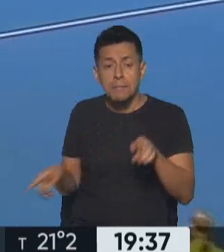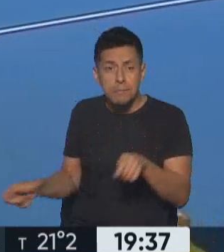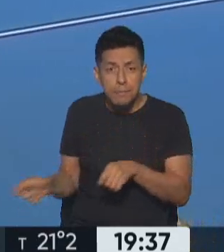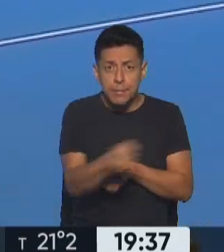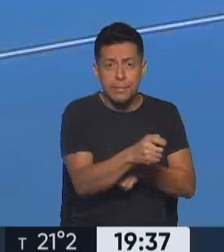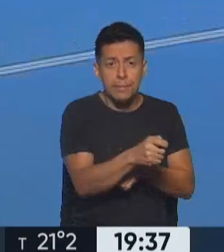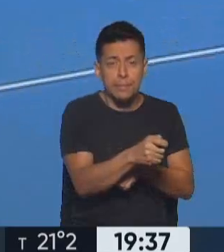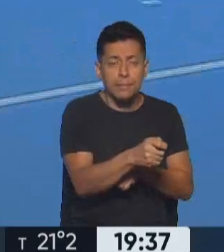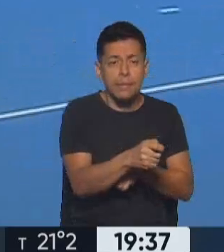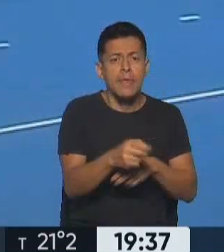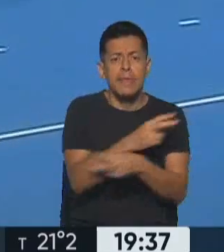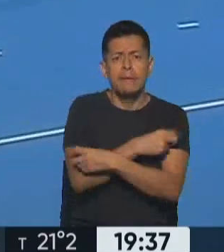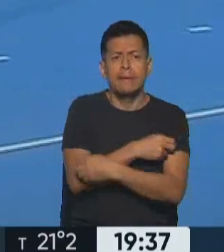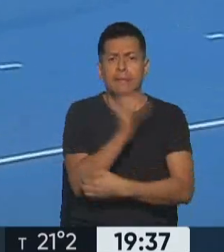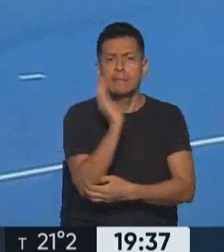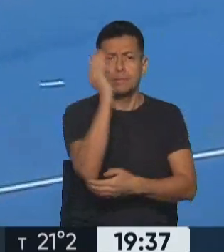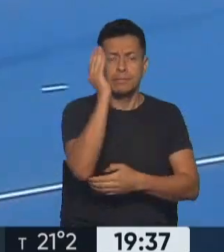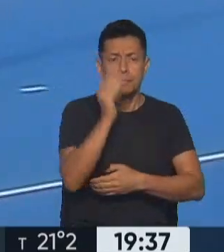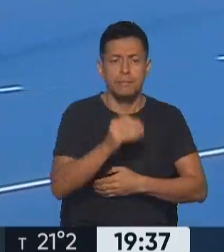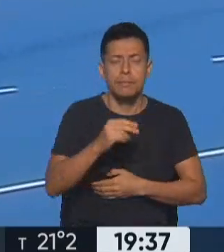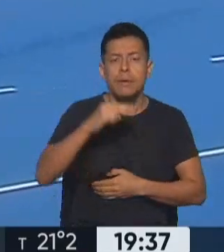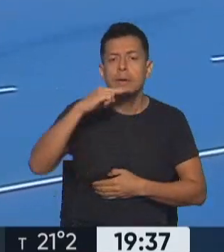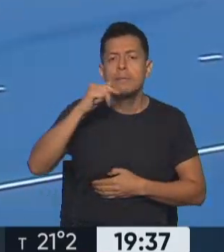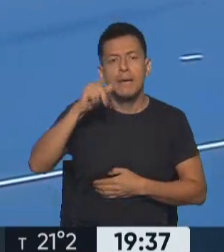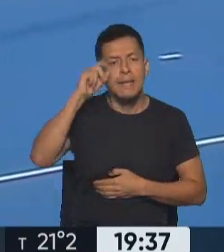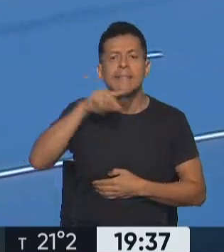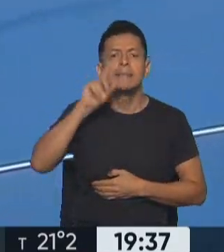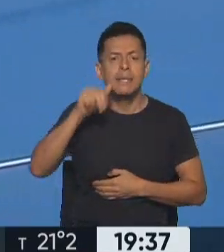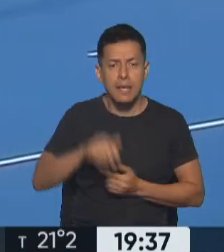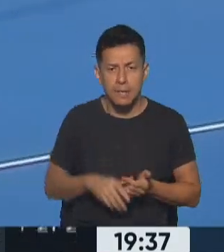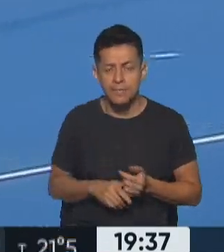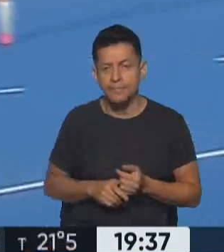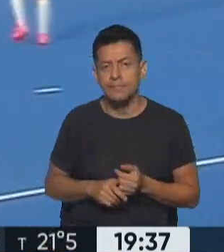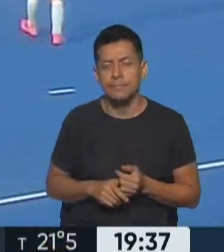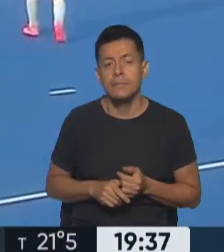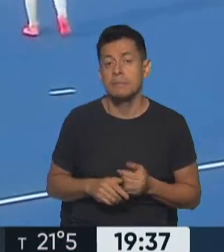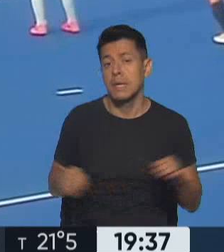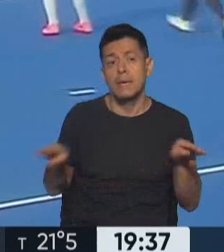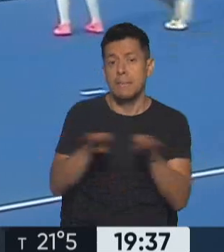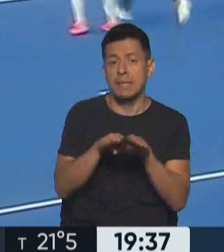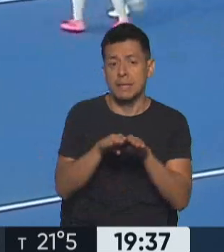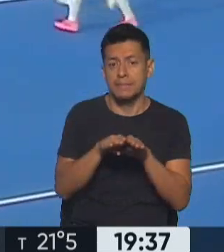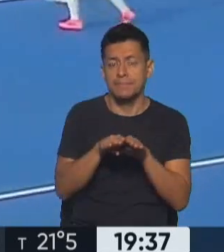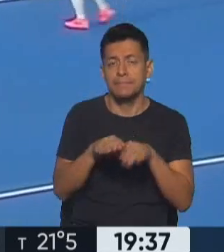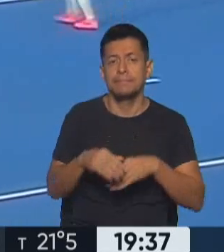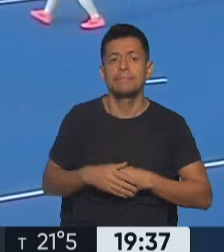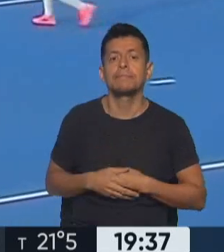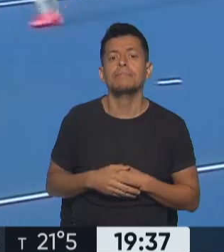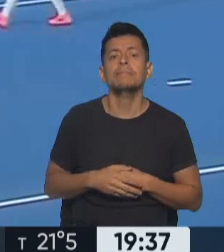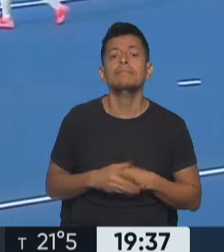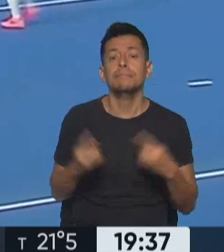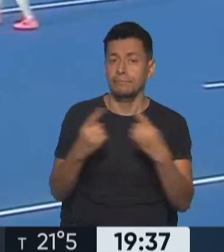vulnerar a la defensa Valentina Costabiondi. El empate, la